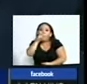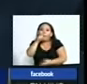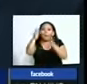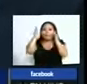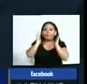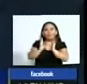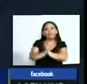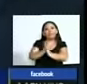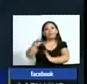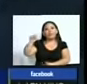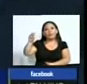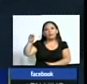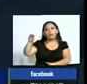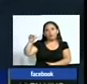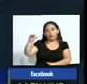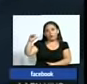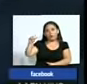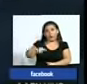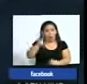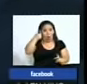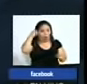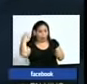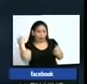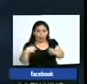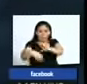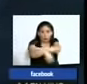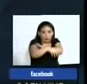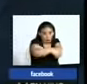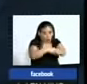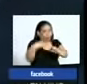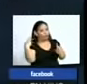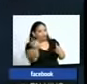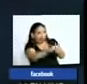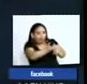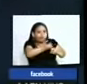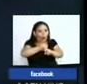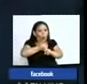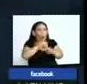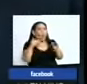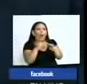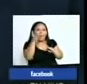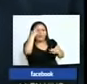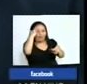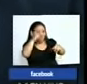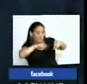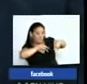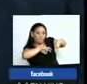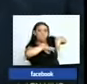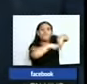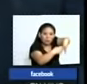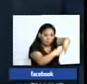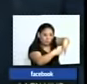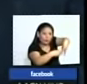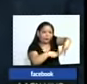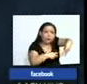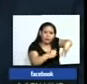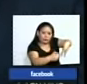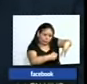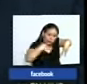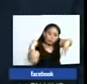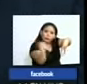El sujeto lo agarra del brazo, le echa zancadilla, como decimos folclóricamente, y lo tira al piso y es